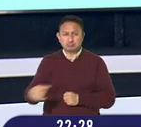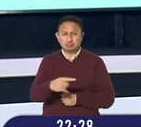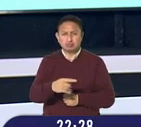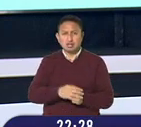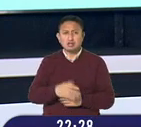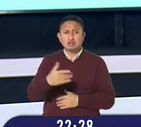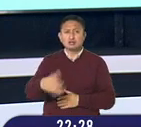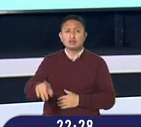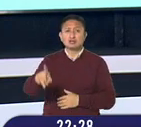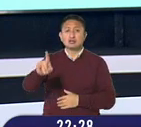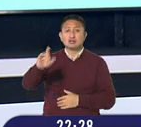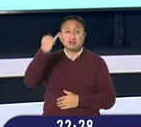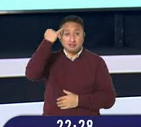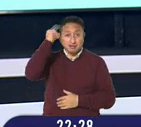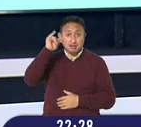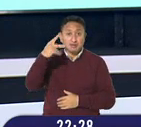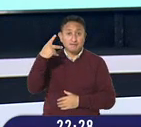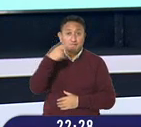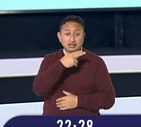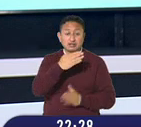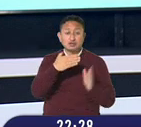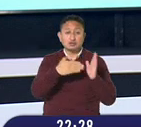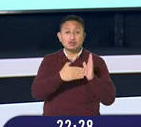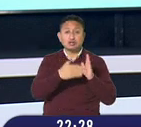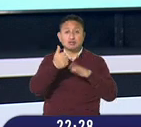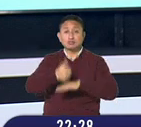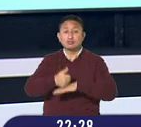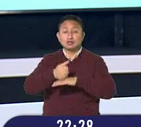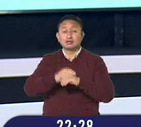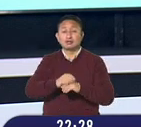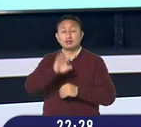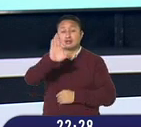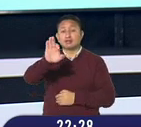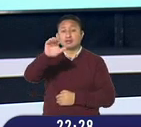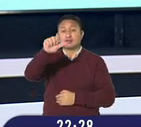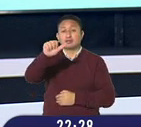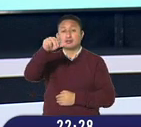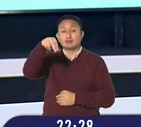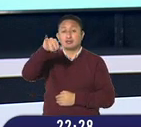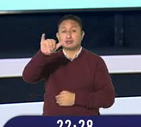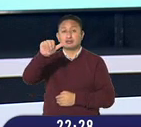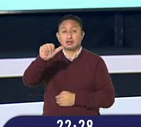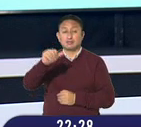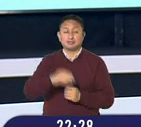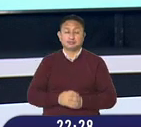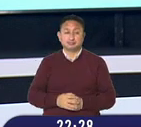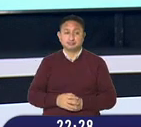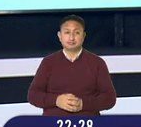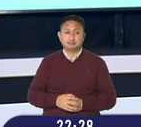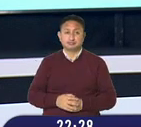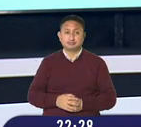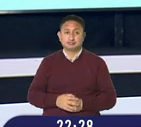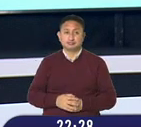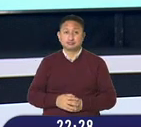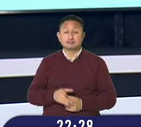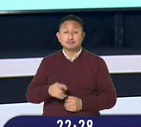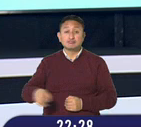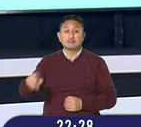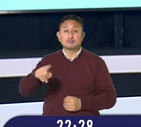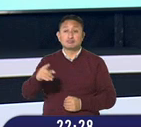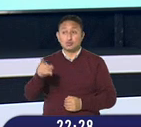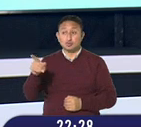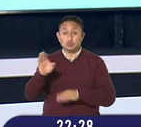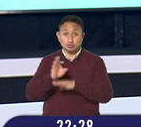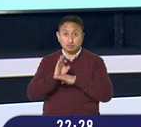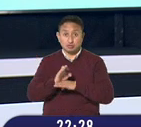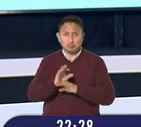falsificación ideológica contra la comandante general de la Policía Nacional, Tanya Varela, quien no ha rendido